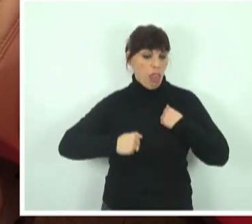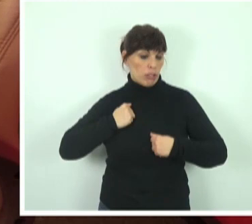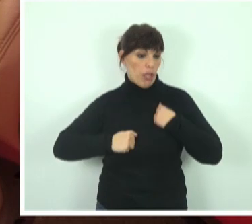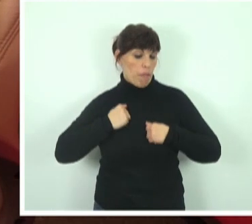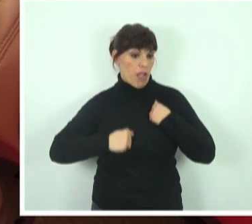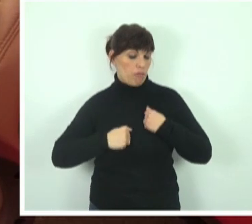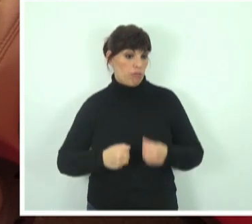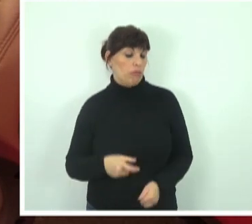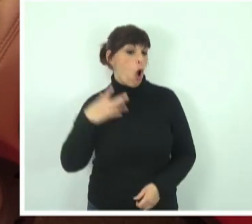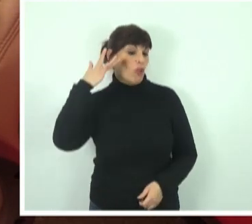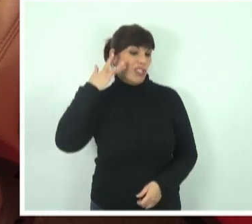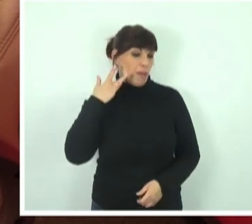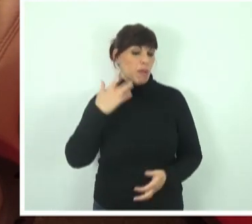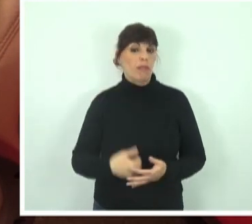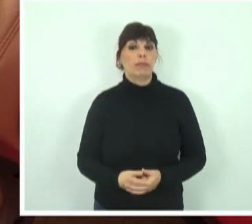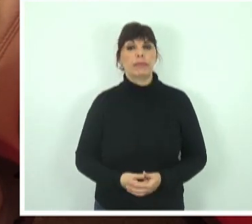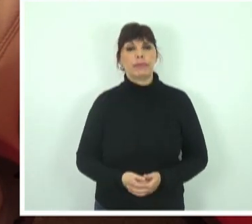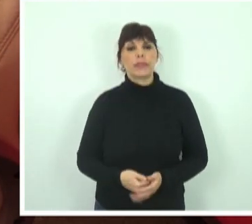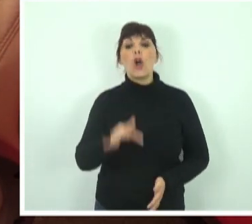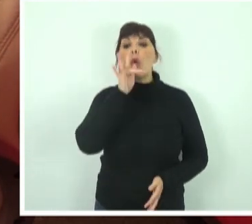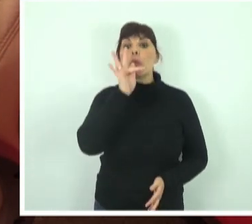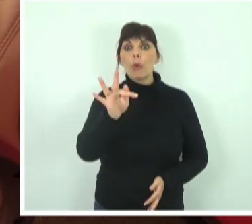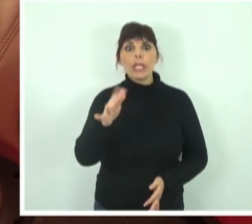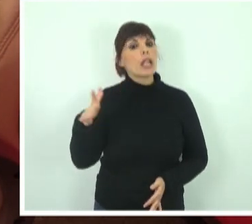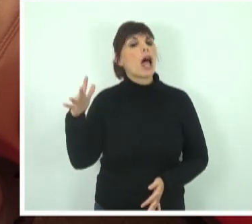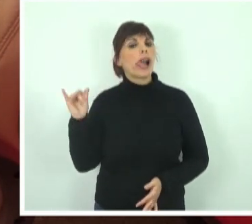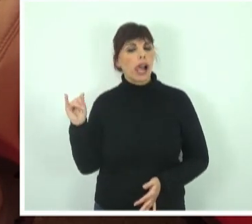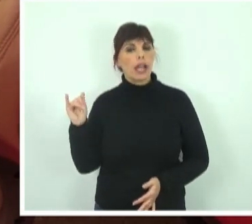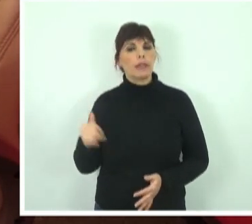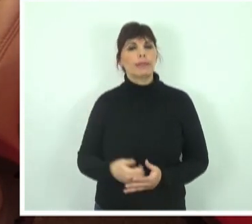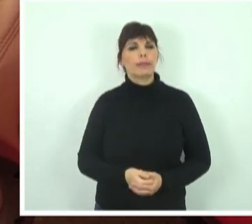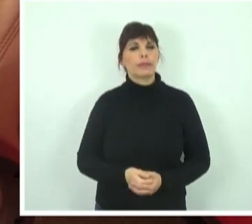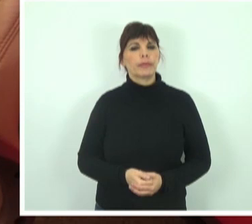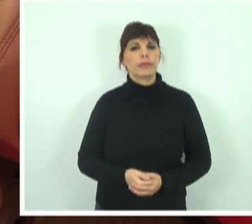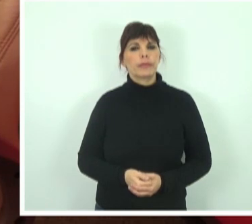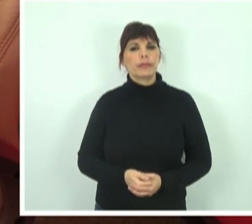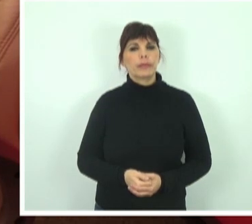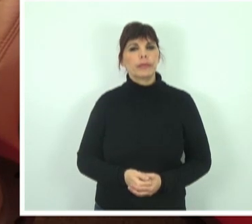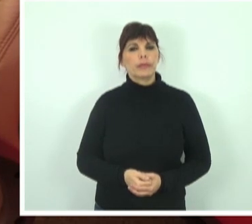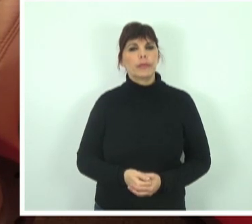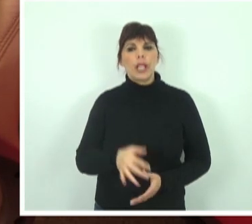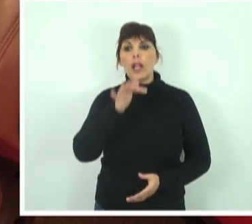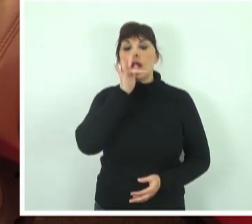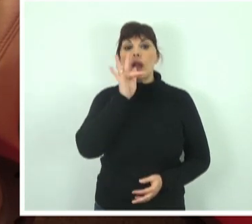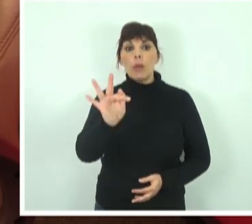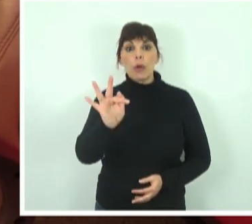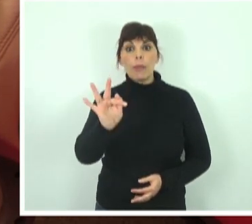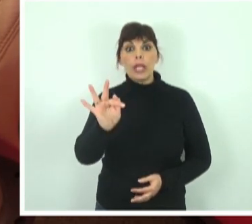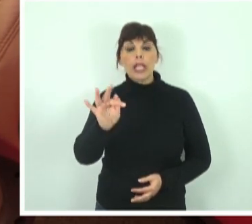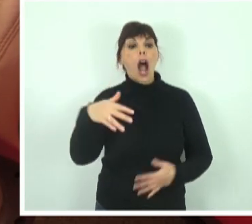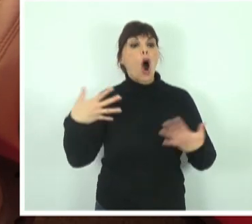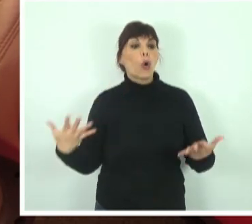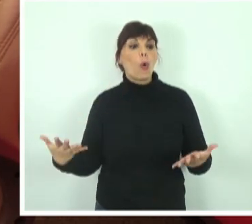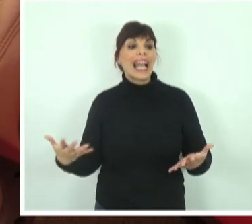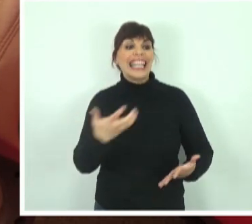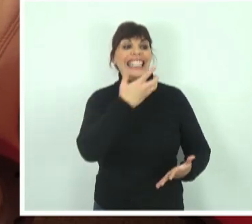esas promesas, una de esas promesas, una de esas promesas que el Señor nos da cuando estamos juntos. Y una de